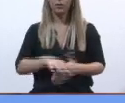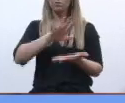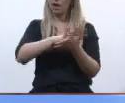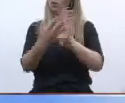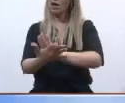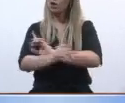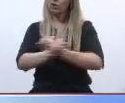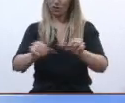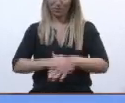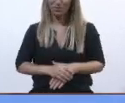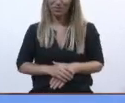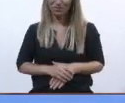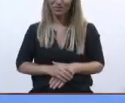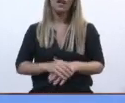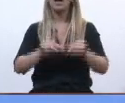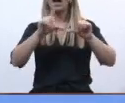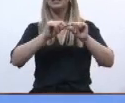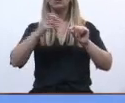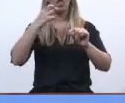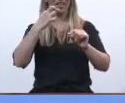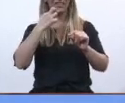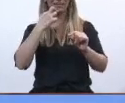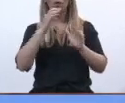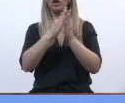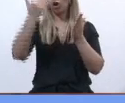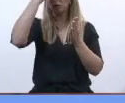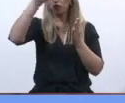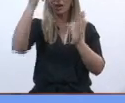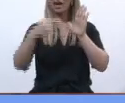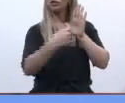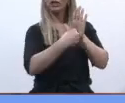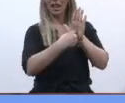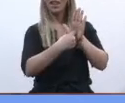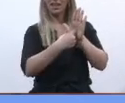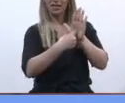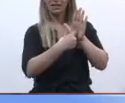hagan. Artículo 19 de la Constitución Nacional. Ese es el ámbito de